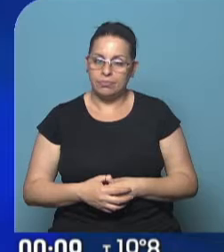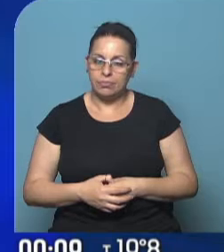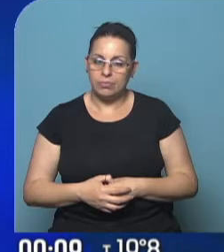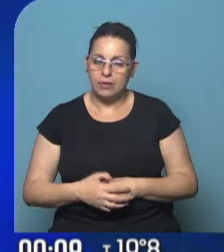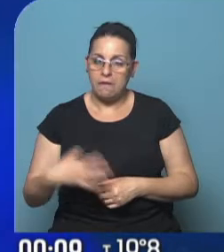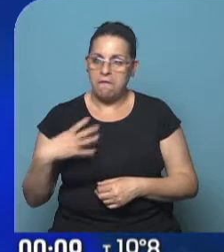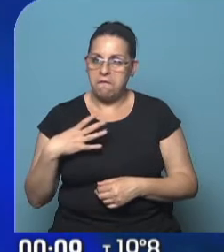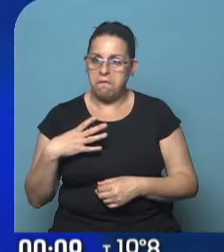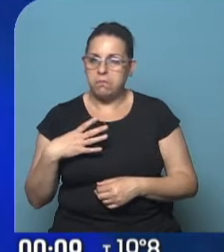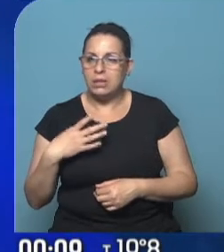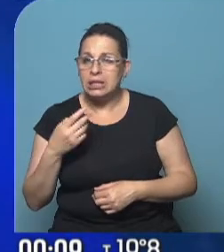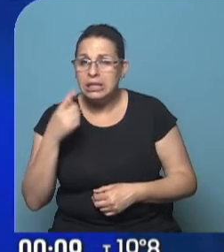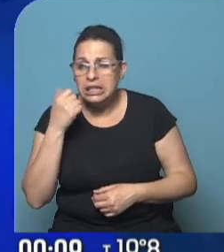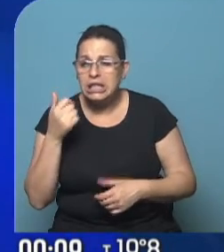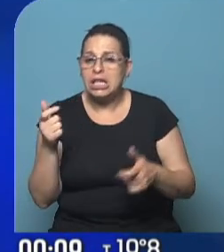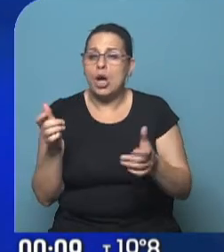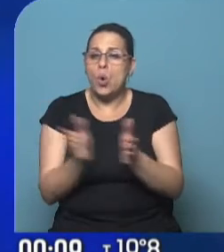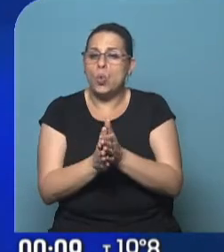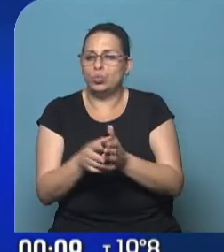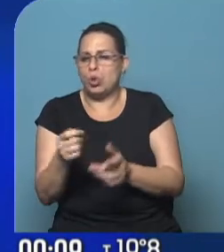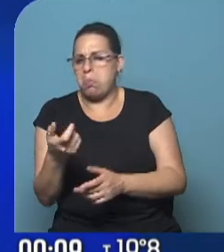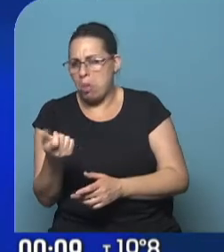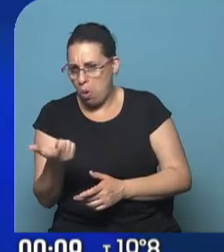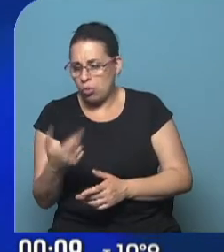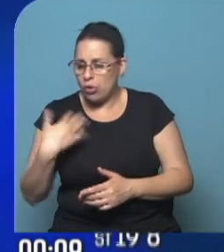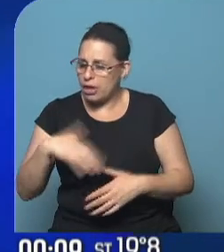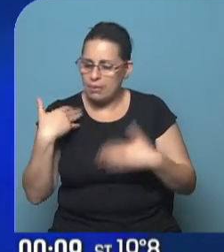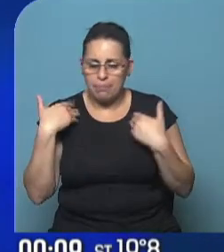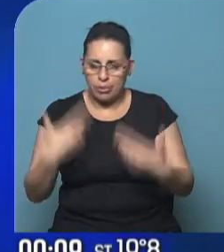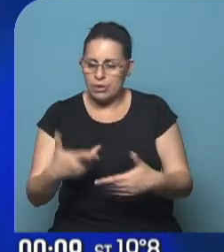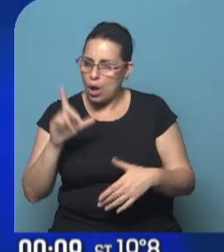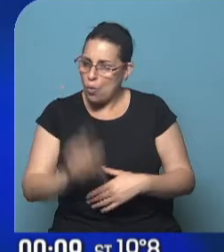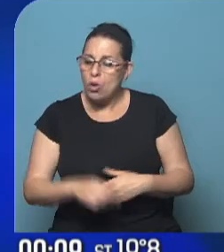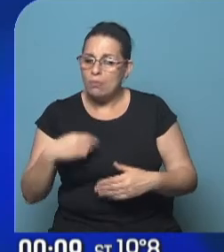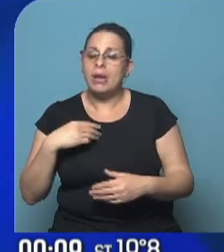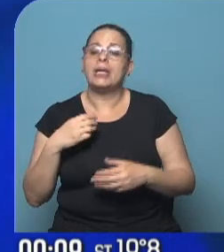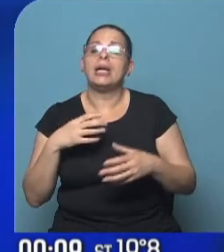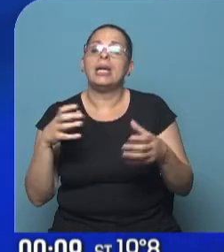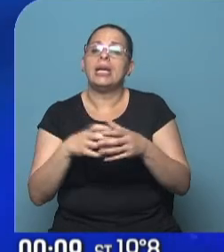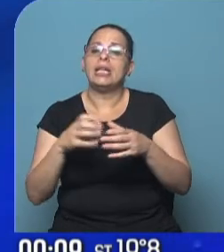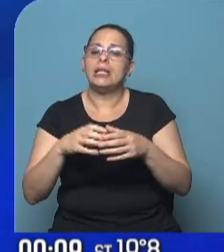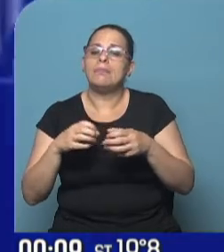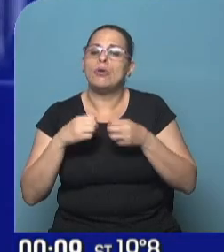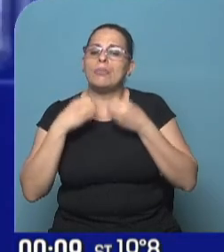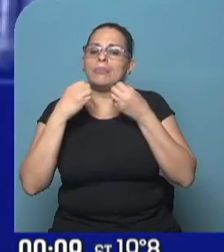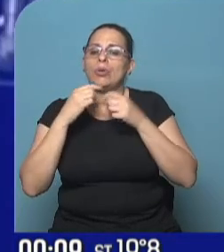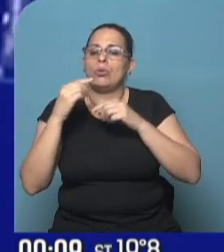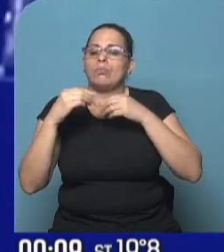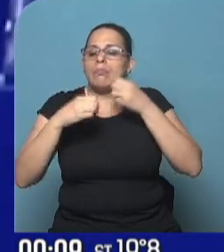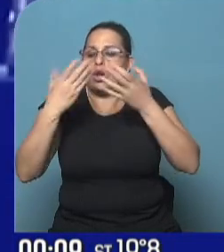días que estamos juntos, así que hay que aprovecharlo al máximo para seguir creciendo como equipo.